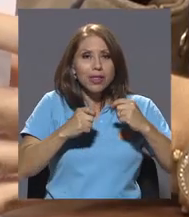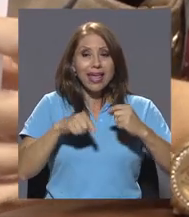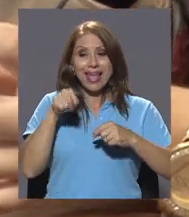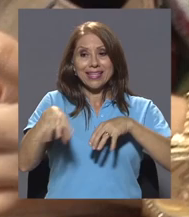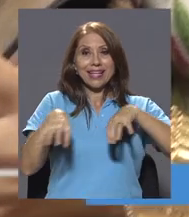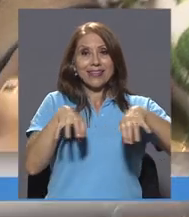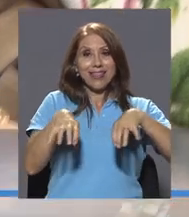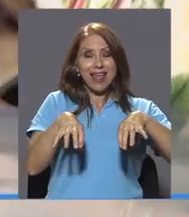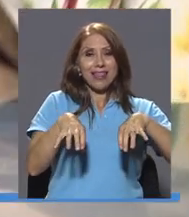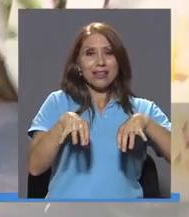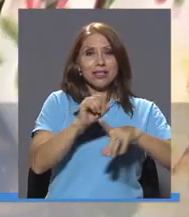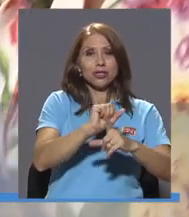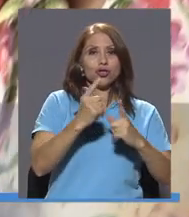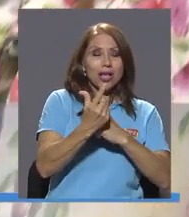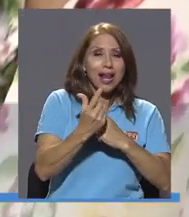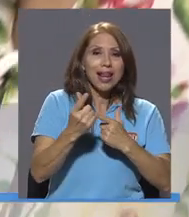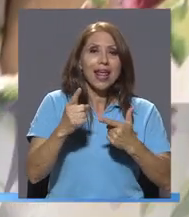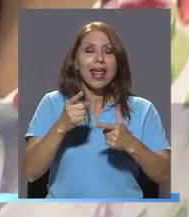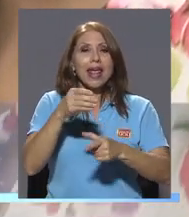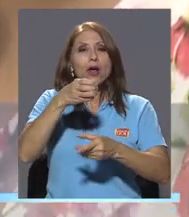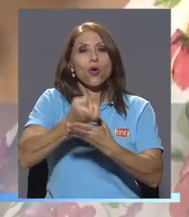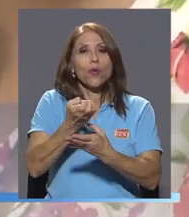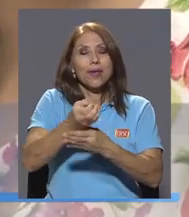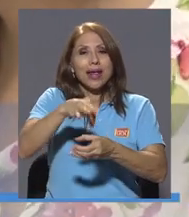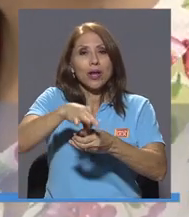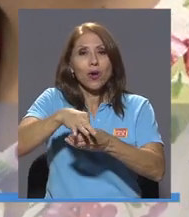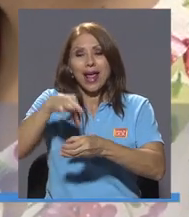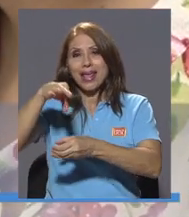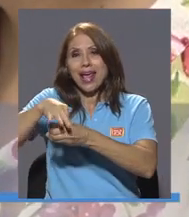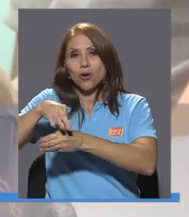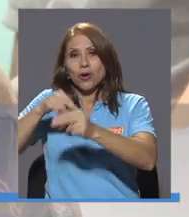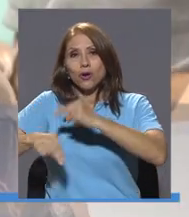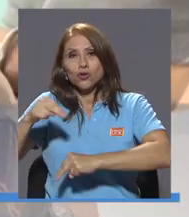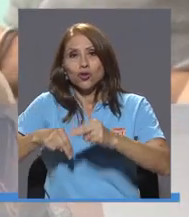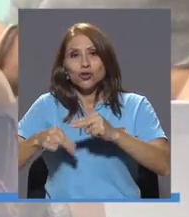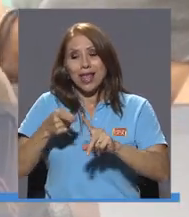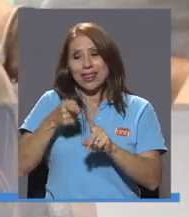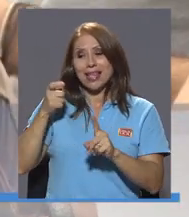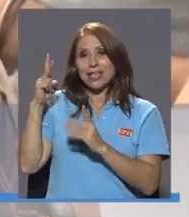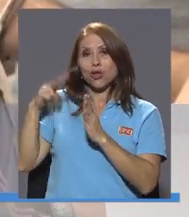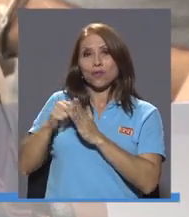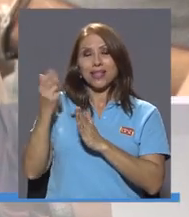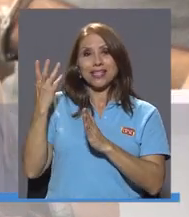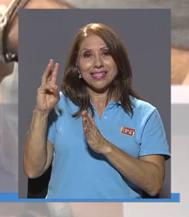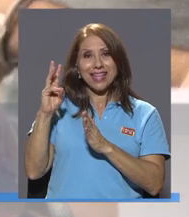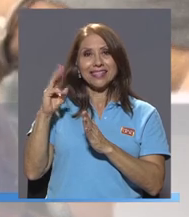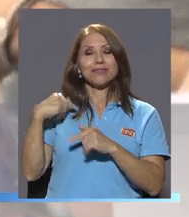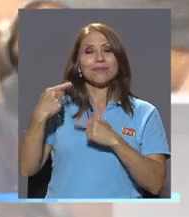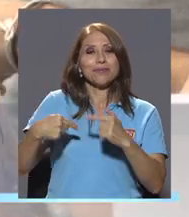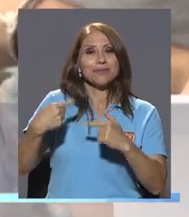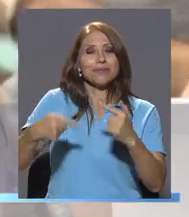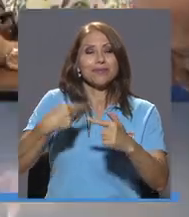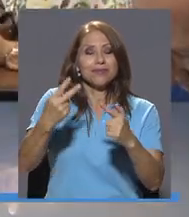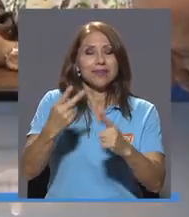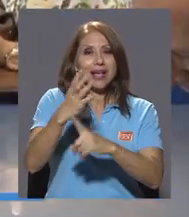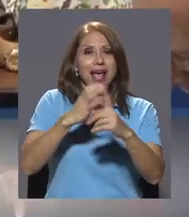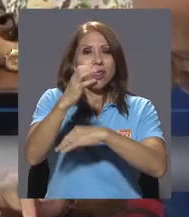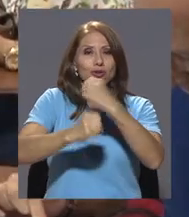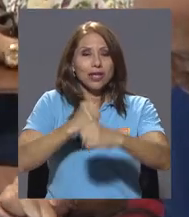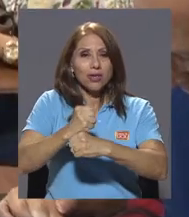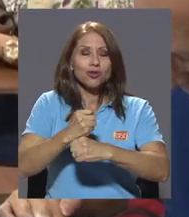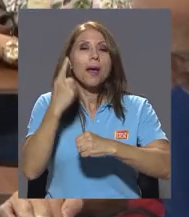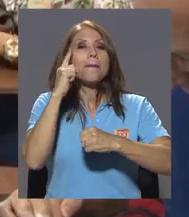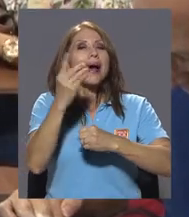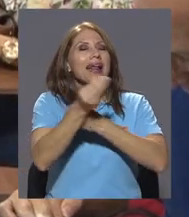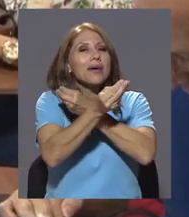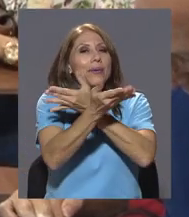Agrícola y Agronegocios se realiza cada 2 años desde el 2016 como una iniciativa para la divulgación del quehacer académico y